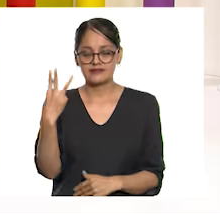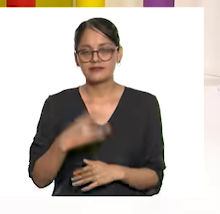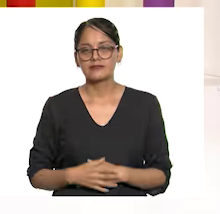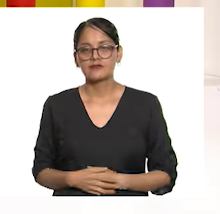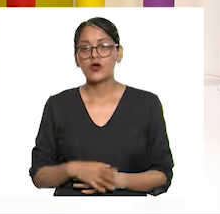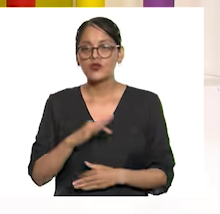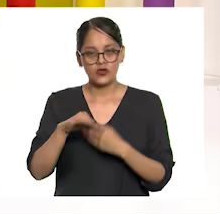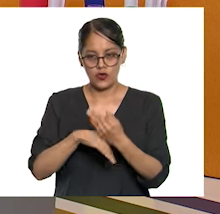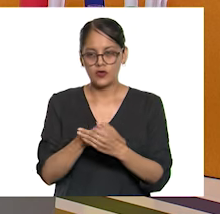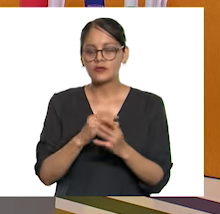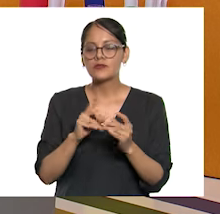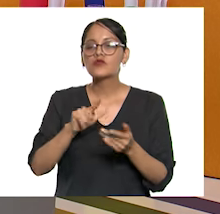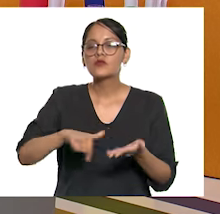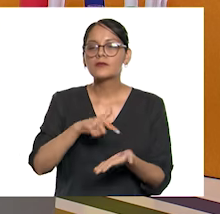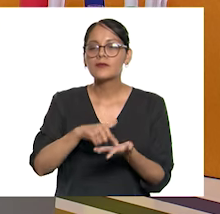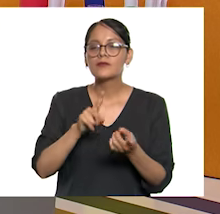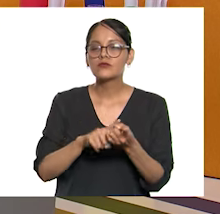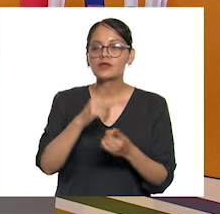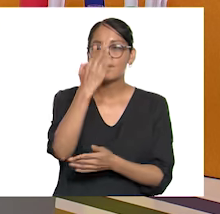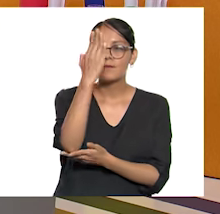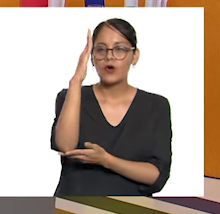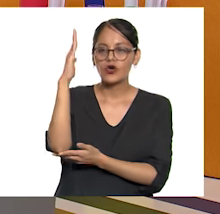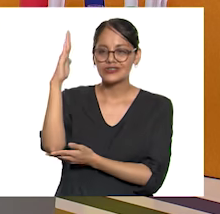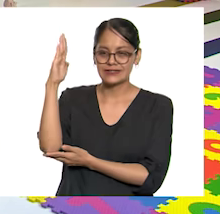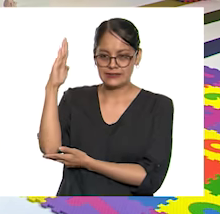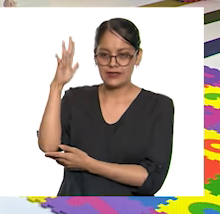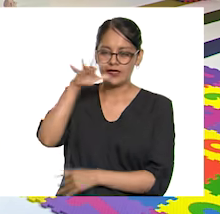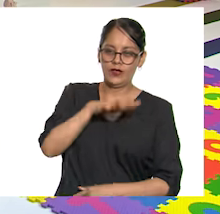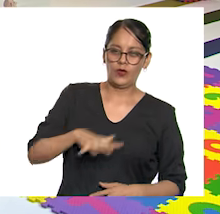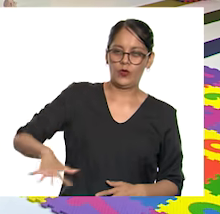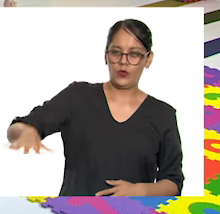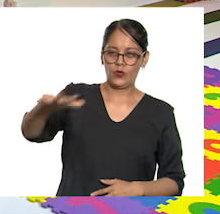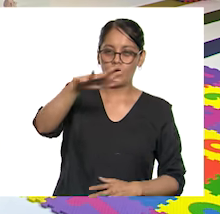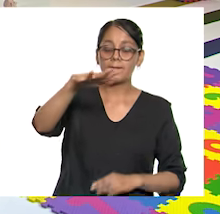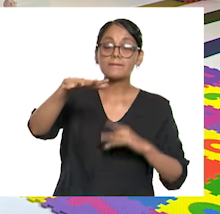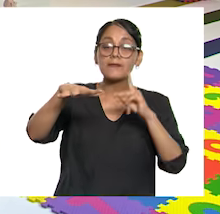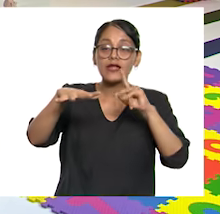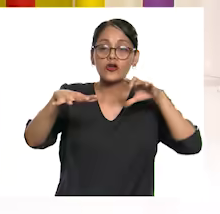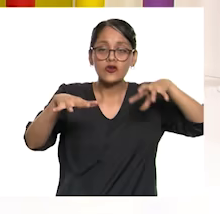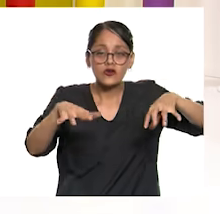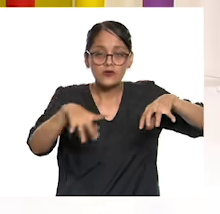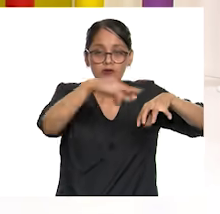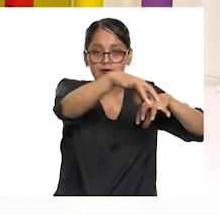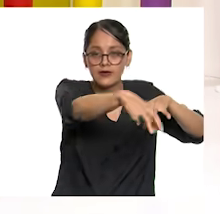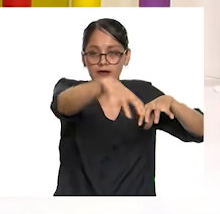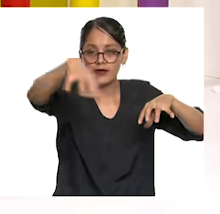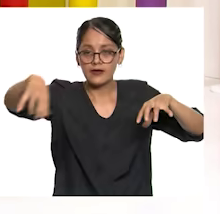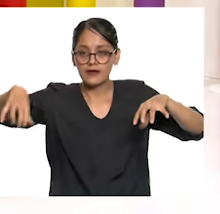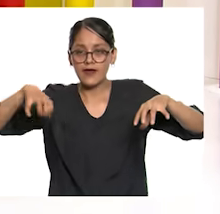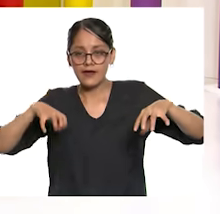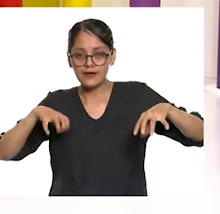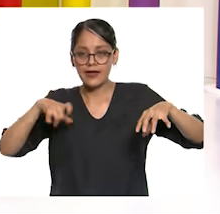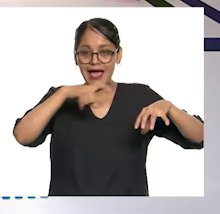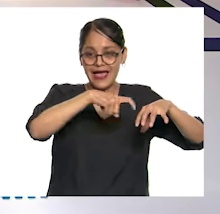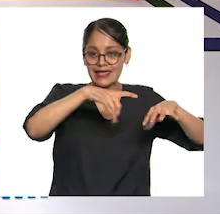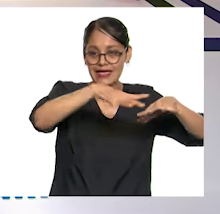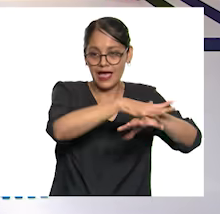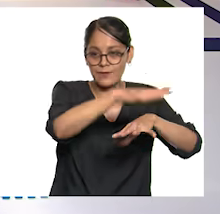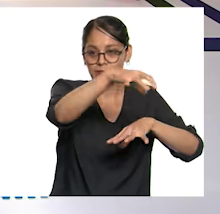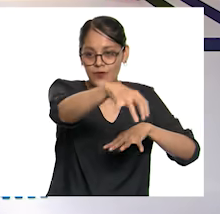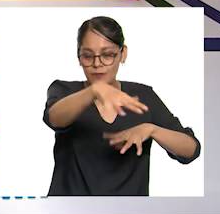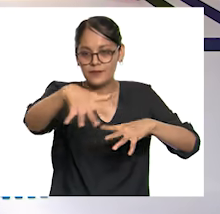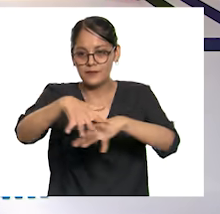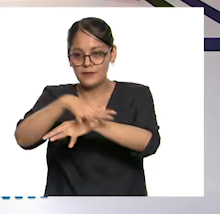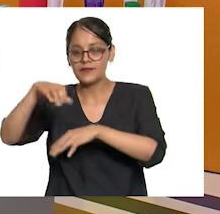Todo sucede en el bosque, pero hay pequeños detalles que nos hacen cambiar de escenario. ¡Me encanta!